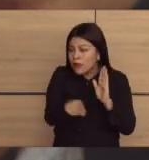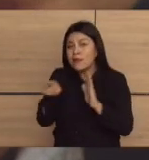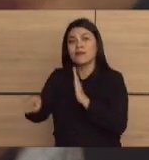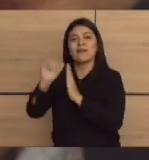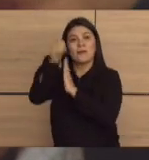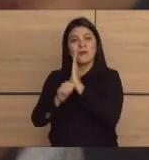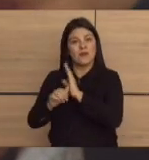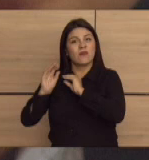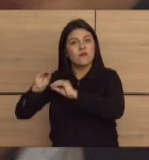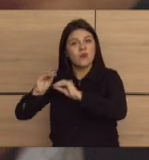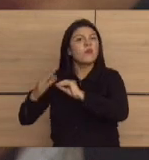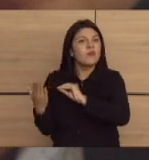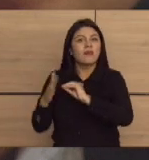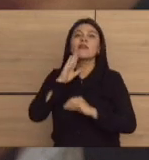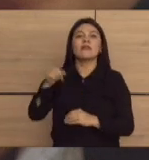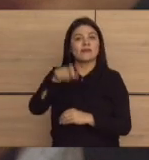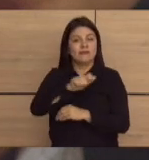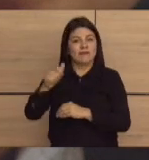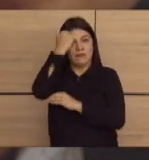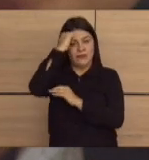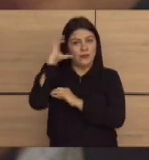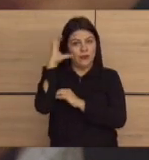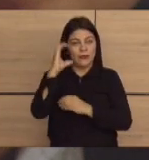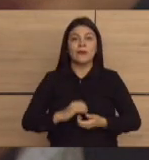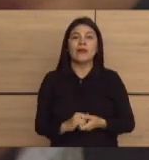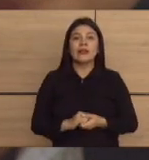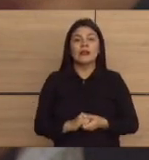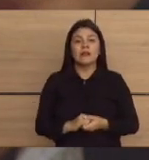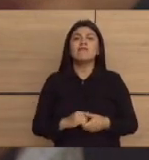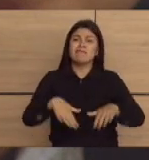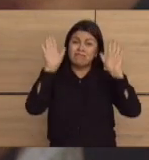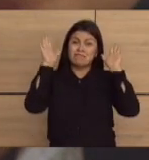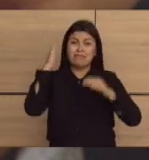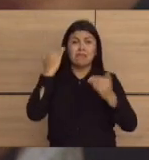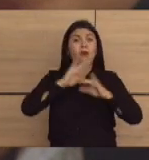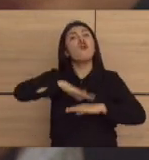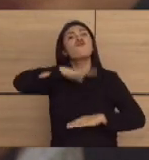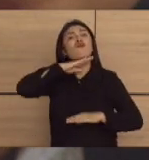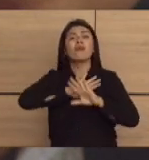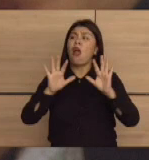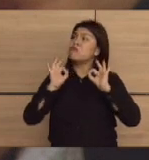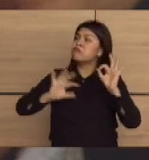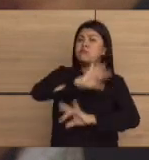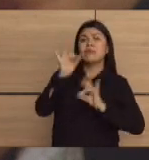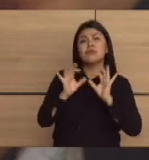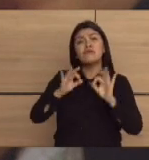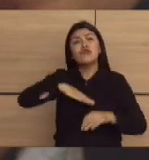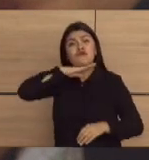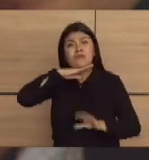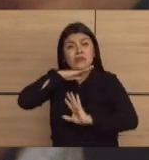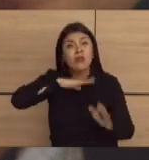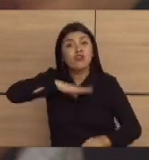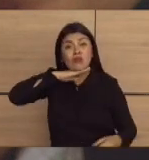formación para los docentes de Colombia. Yo sé que falta mucho. Yo sé que cuando hay deudas que se han